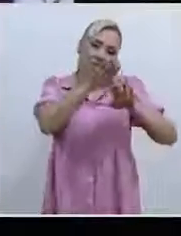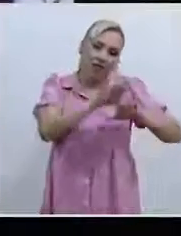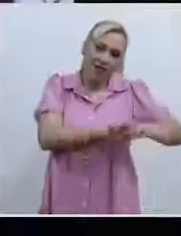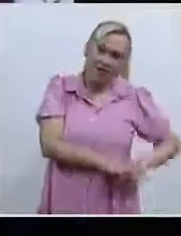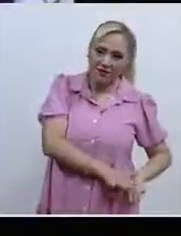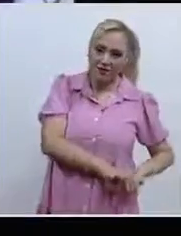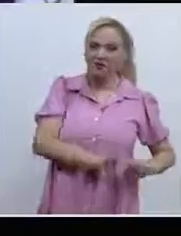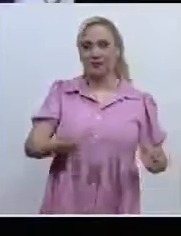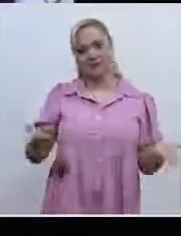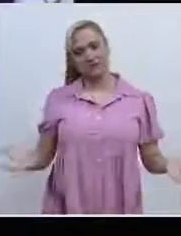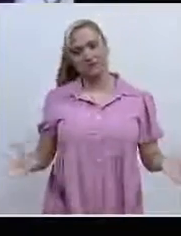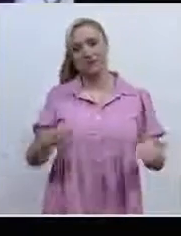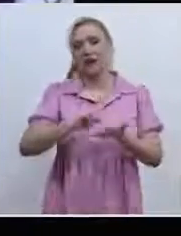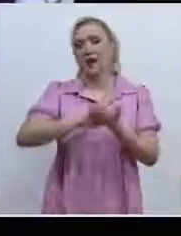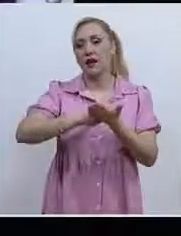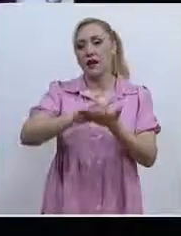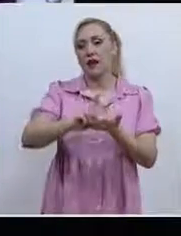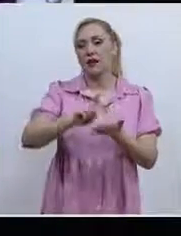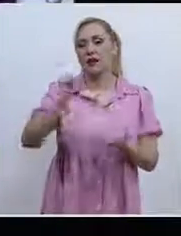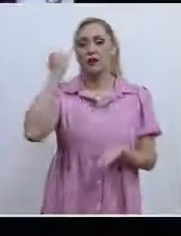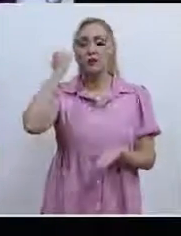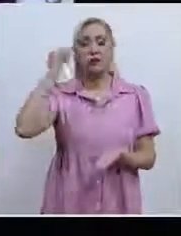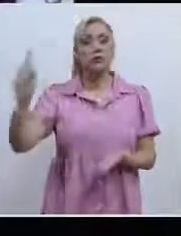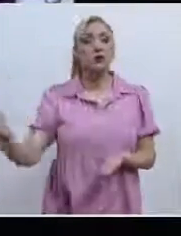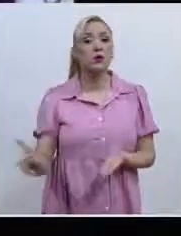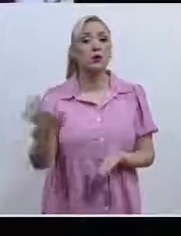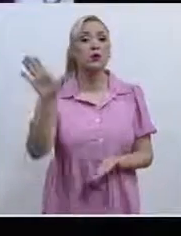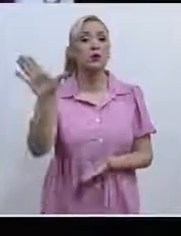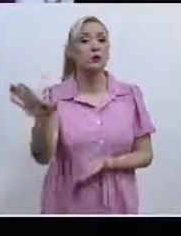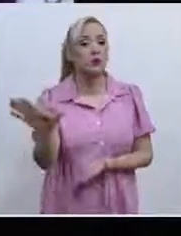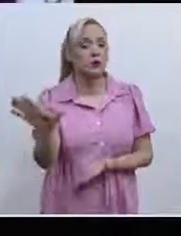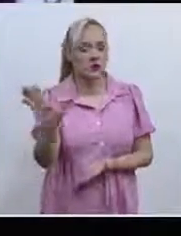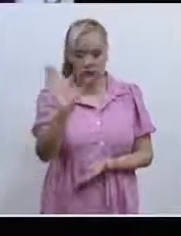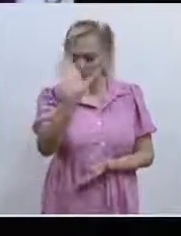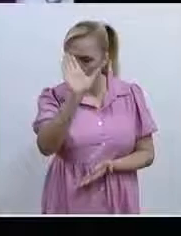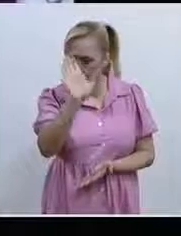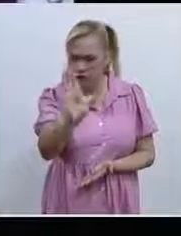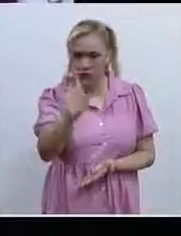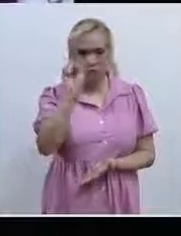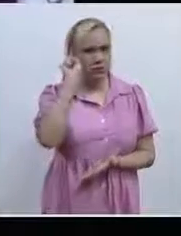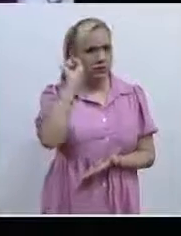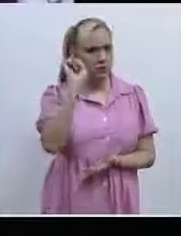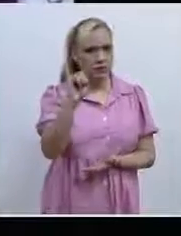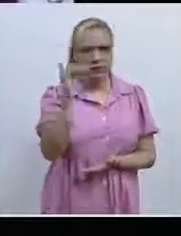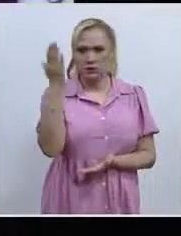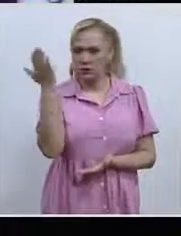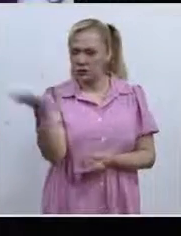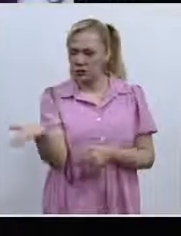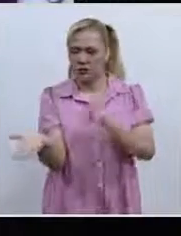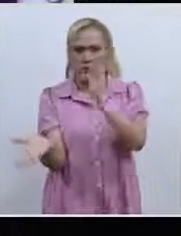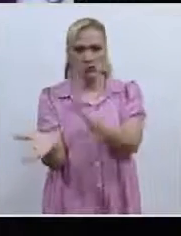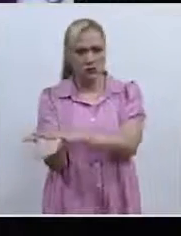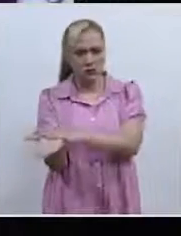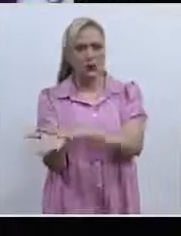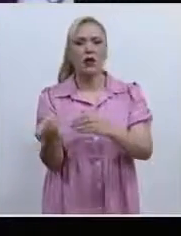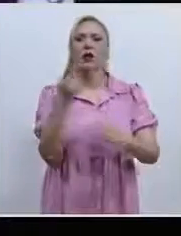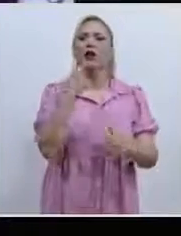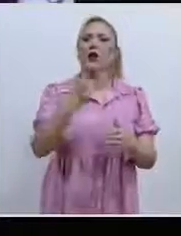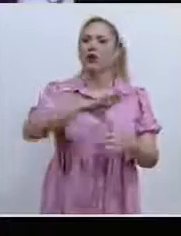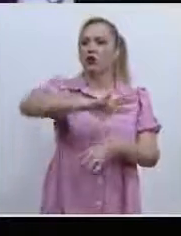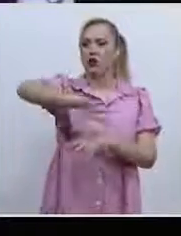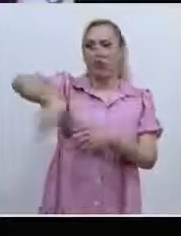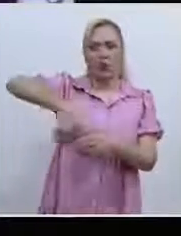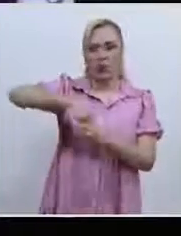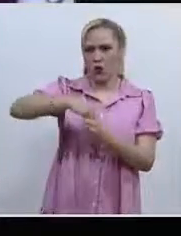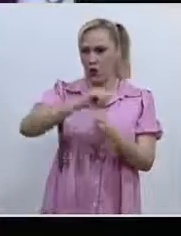normas del derecho consuetudinario indígena estarán en todo tiempo sujetas tal como el resto de las disposiciones que integran